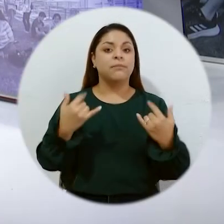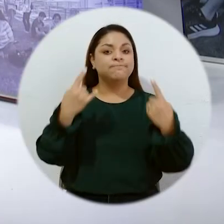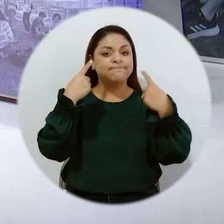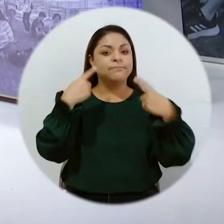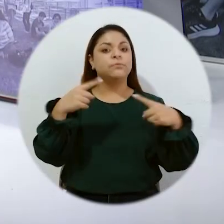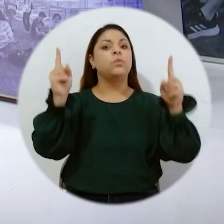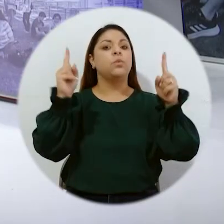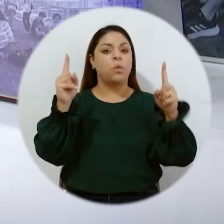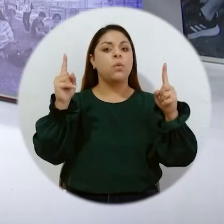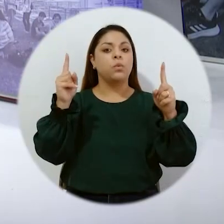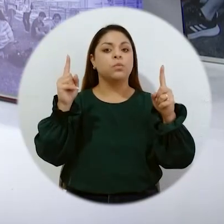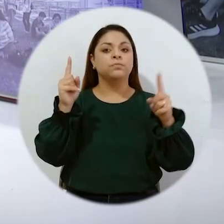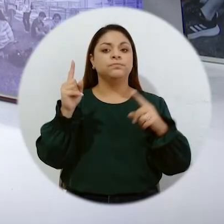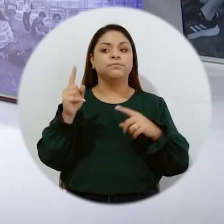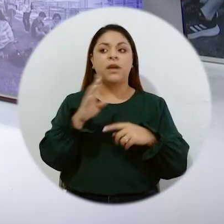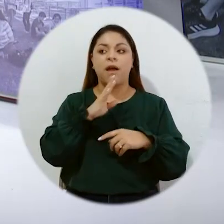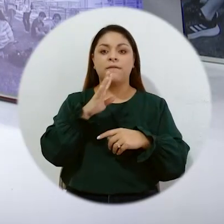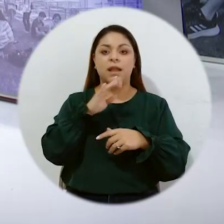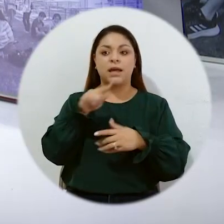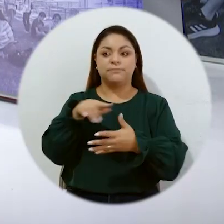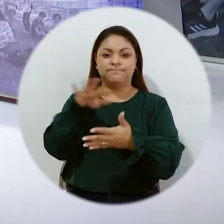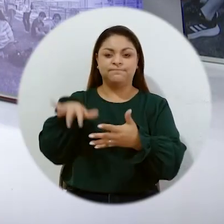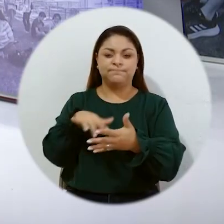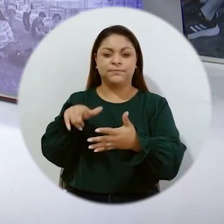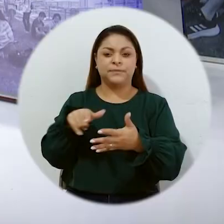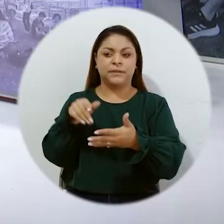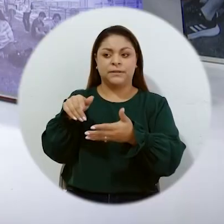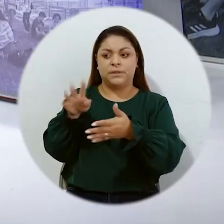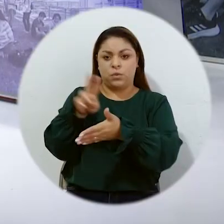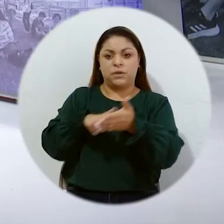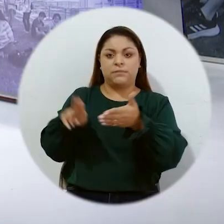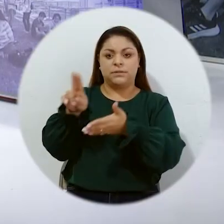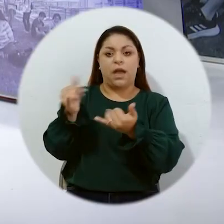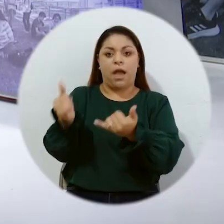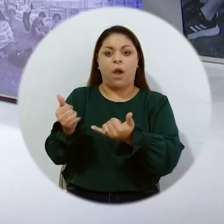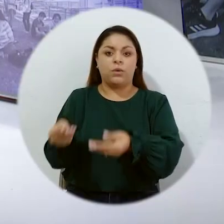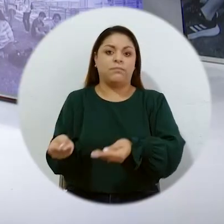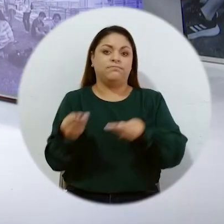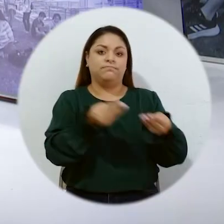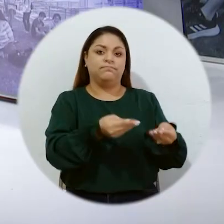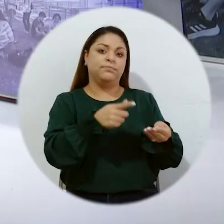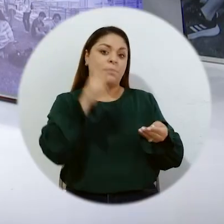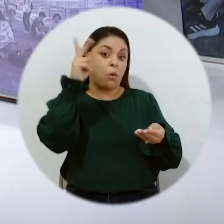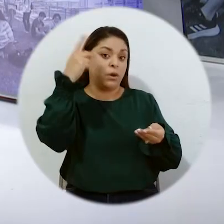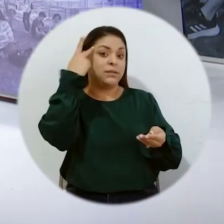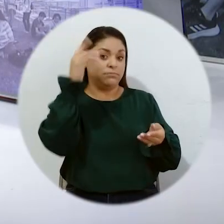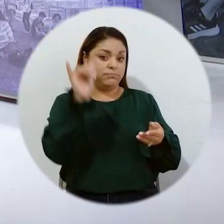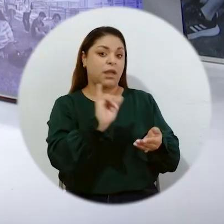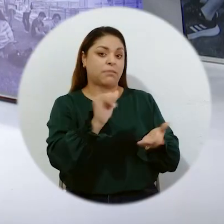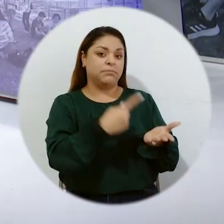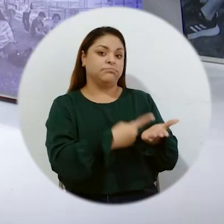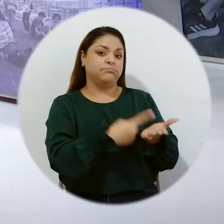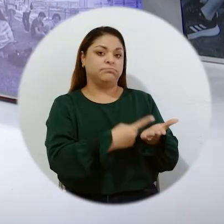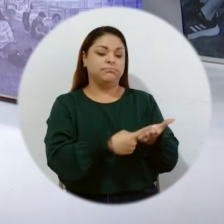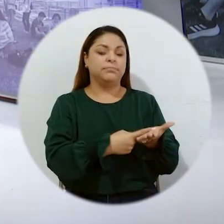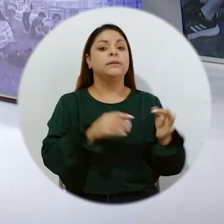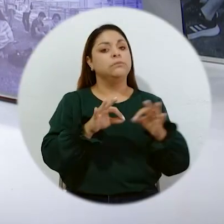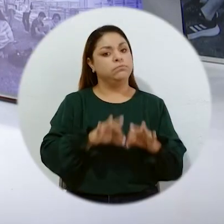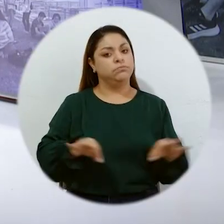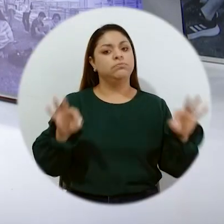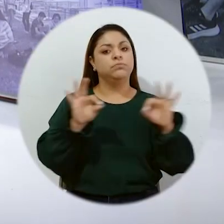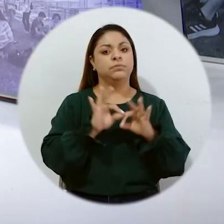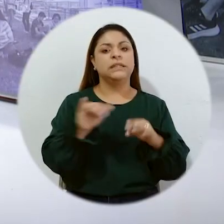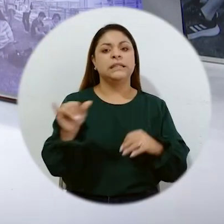sacarlo de la academia para trasladarlo al mundo de la política, y muy importante, y